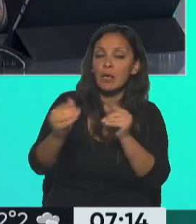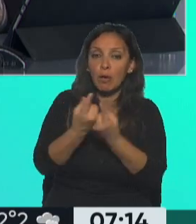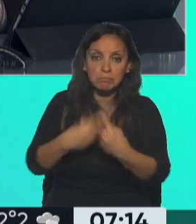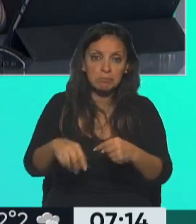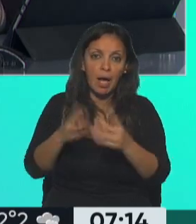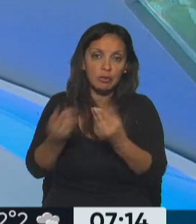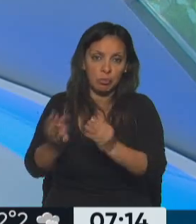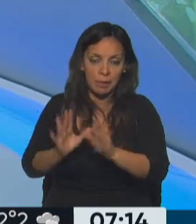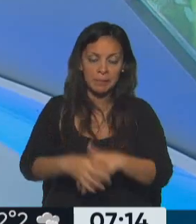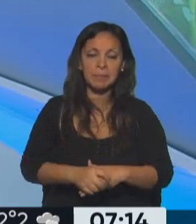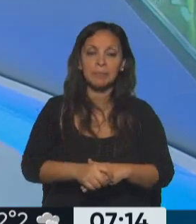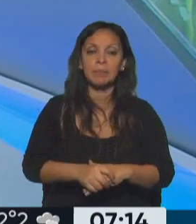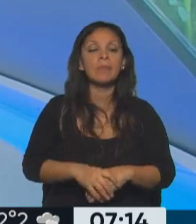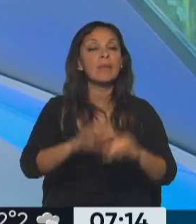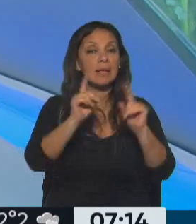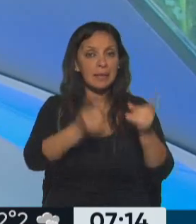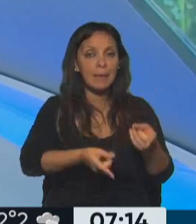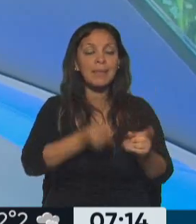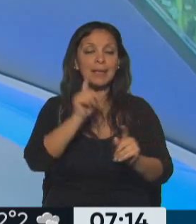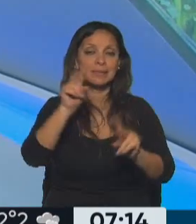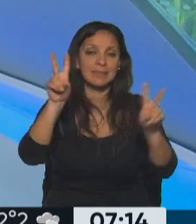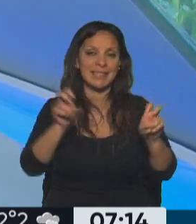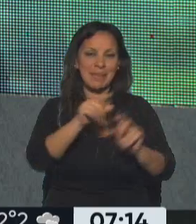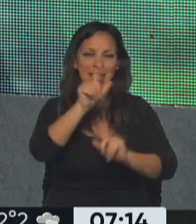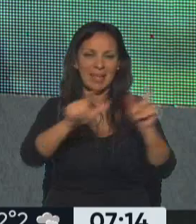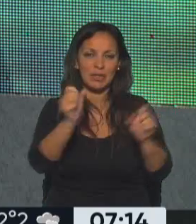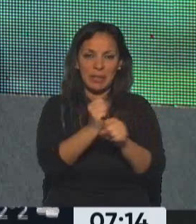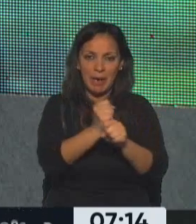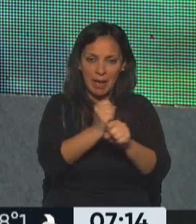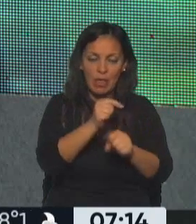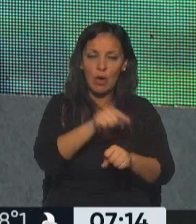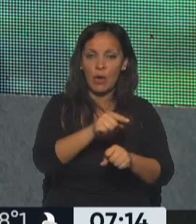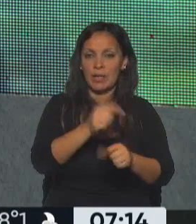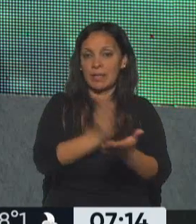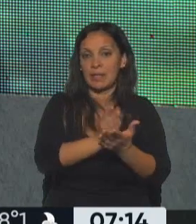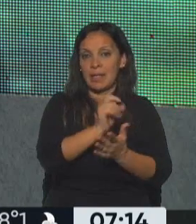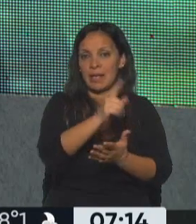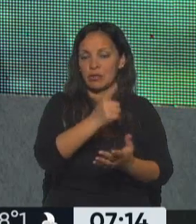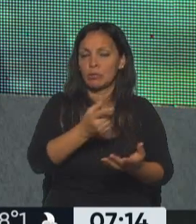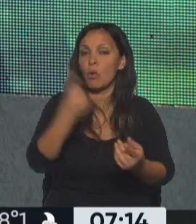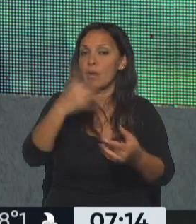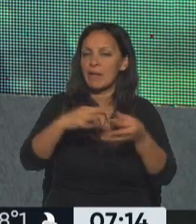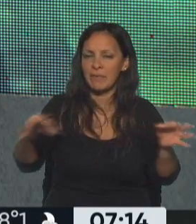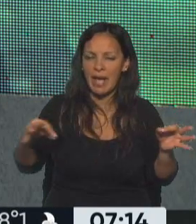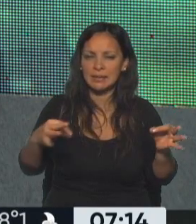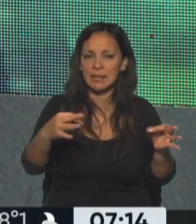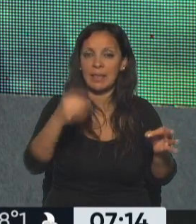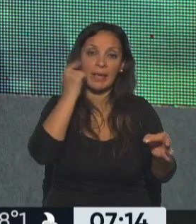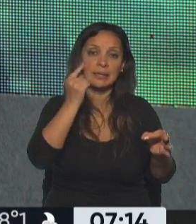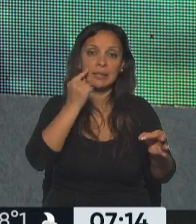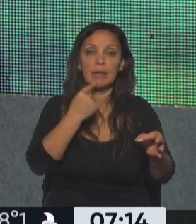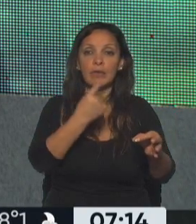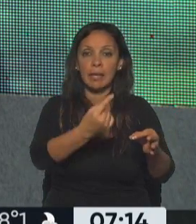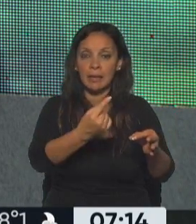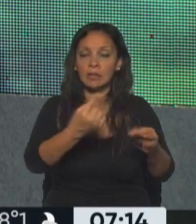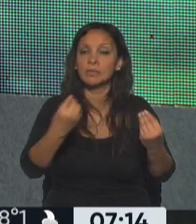vulnerabilidad económica. Y el tema de los trabajadores, el tema de los derechos laborales, que ingresó de lleno en la campaña. Bueno, de hecho, una de las frases que ha sido muy cuestionada de Axel Kicillof por